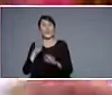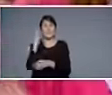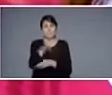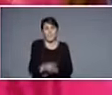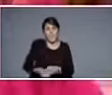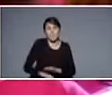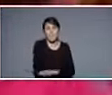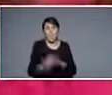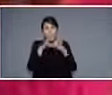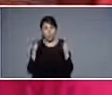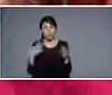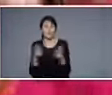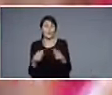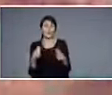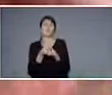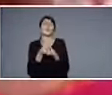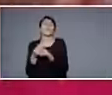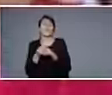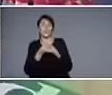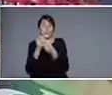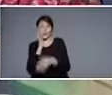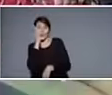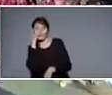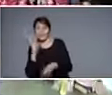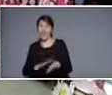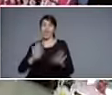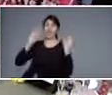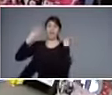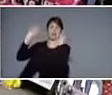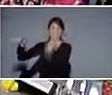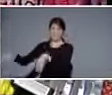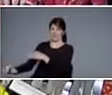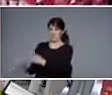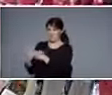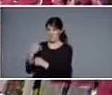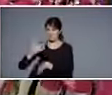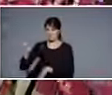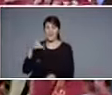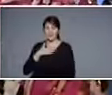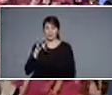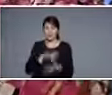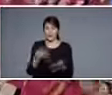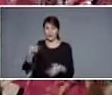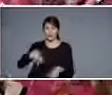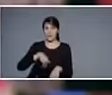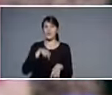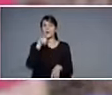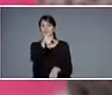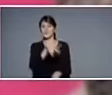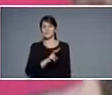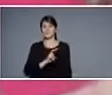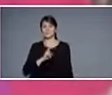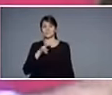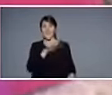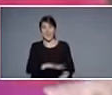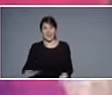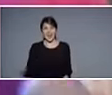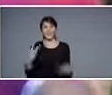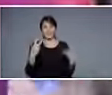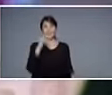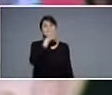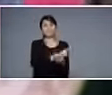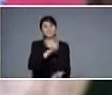y duermen todos juntitos. ¿Dónde vas? No me da pena, que eso a mí también me pasa. Tú te mandas un